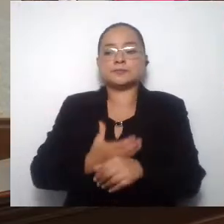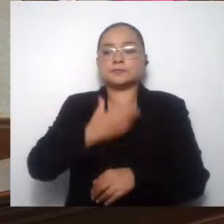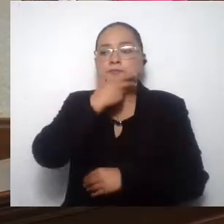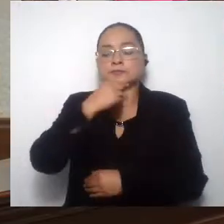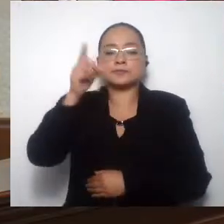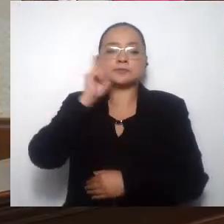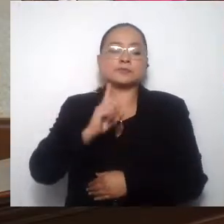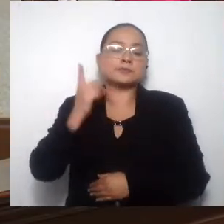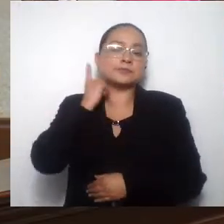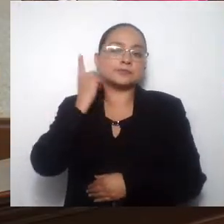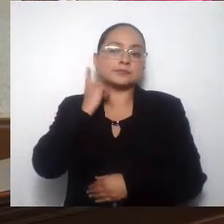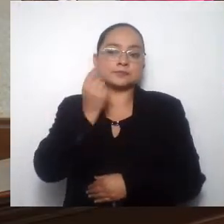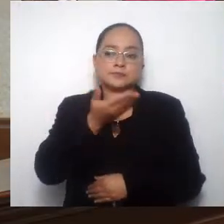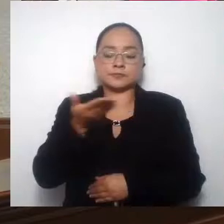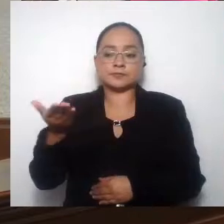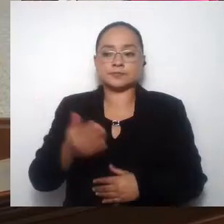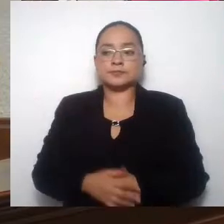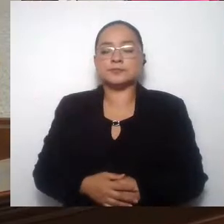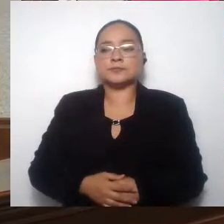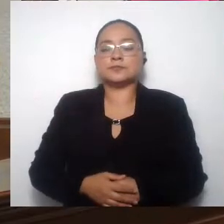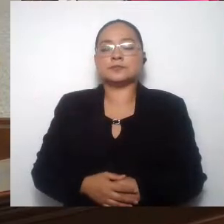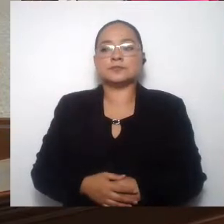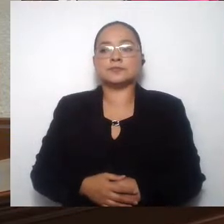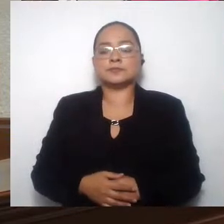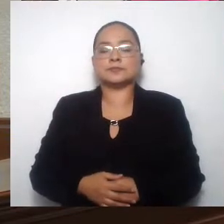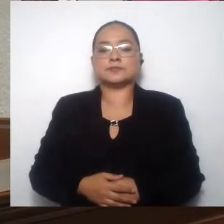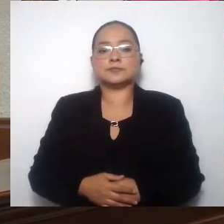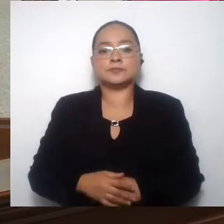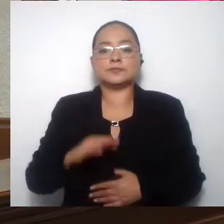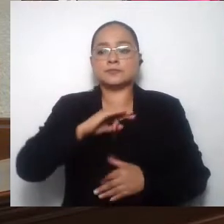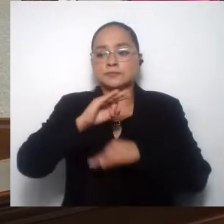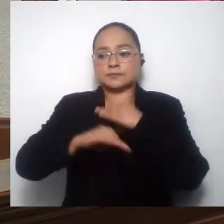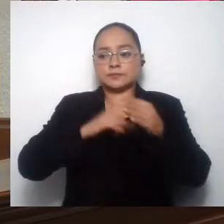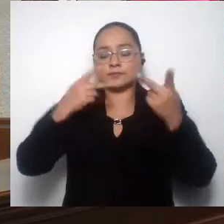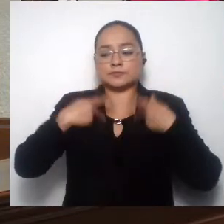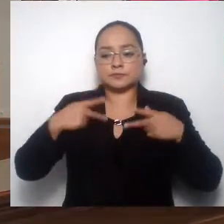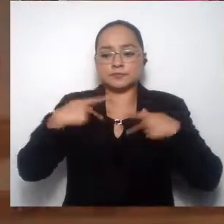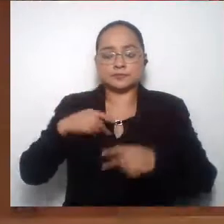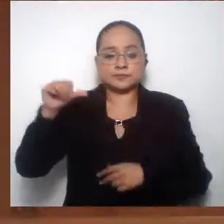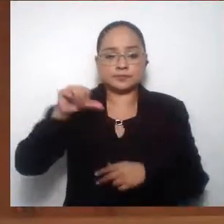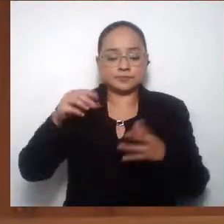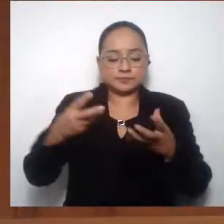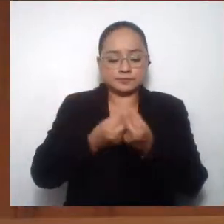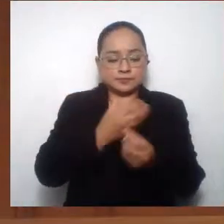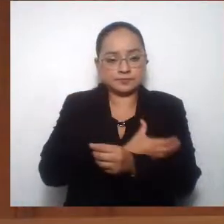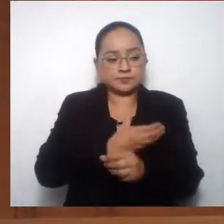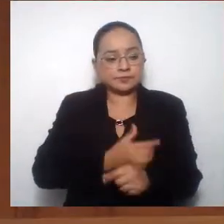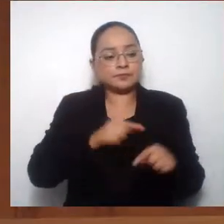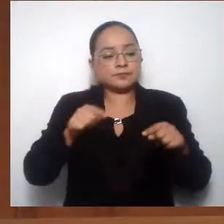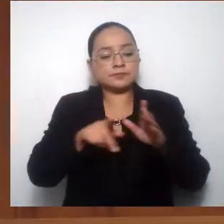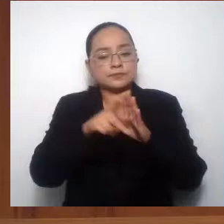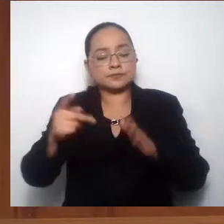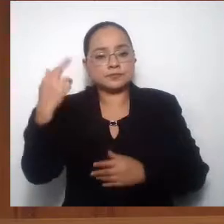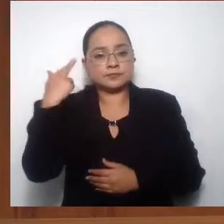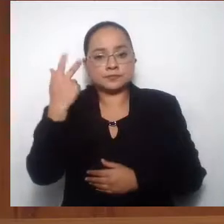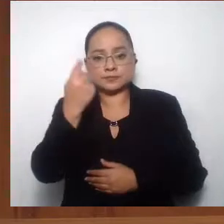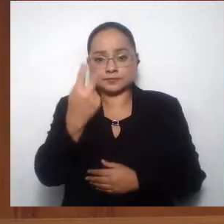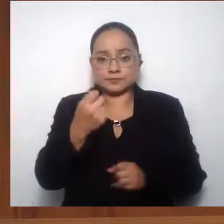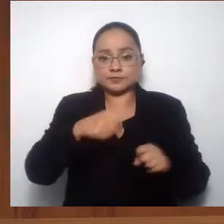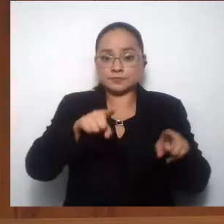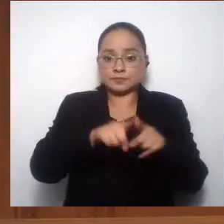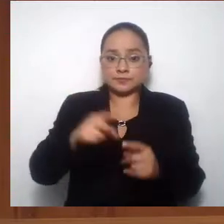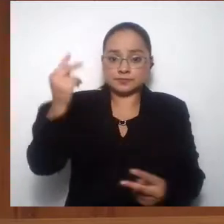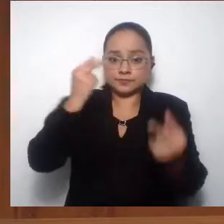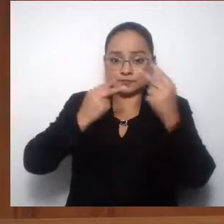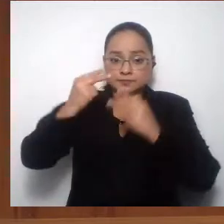compañeros diputados, público presente, medios de comunicación que nos acompañan y personas que nos siguen a través de las